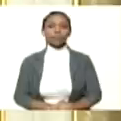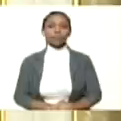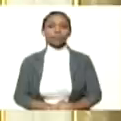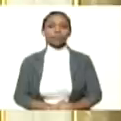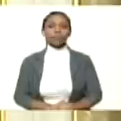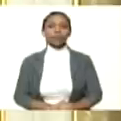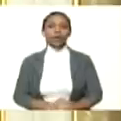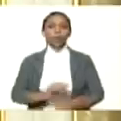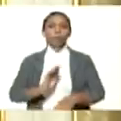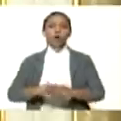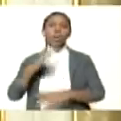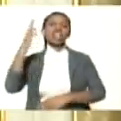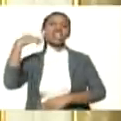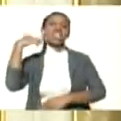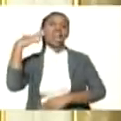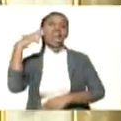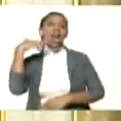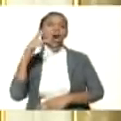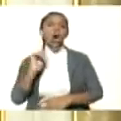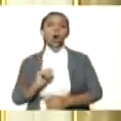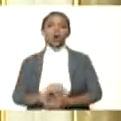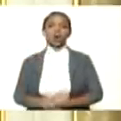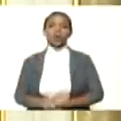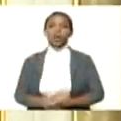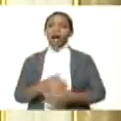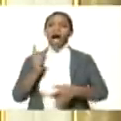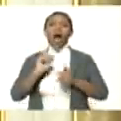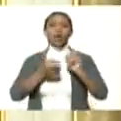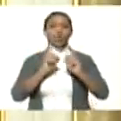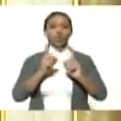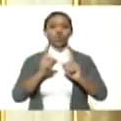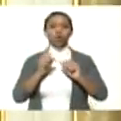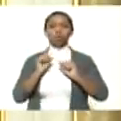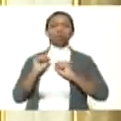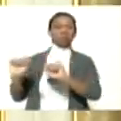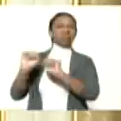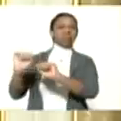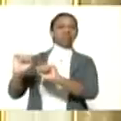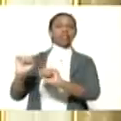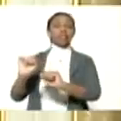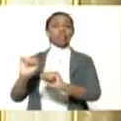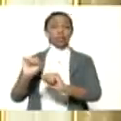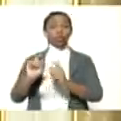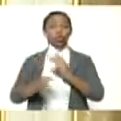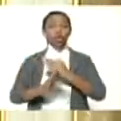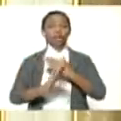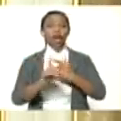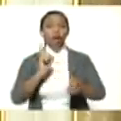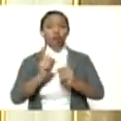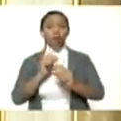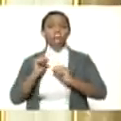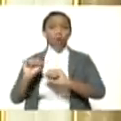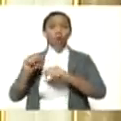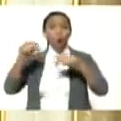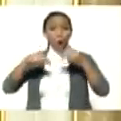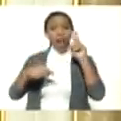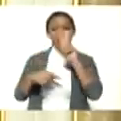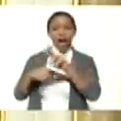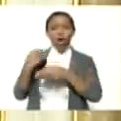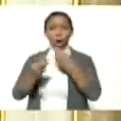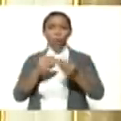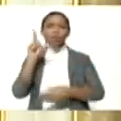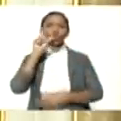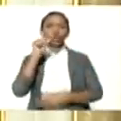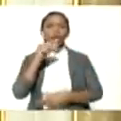Por racista, lo despreciaron los racistas y lo desprecian. Si no, miren el Twitter hoy y cómo